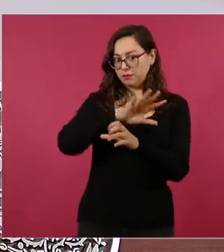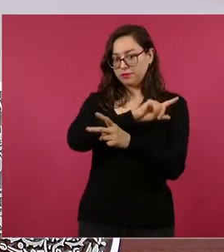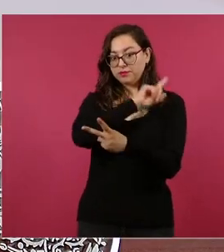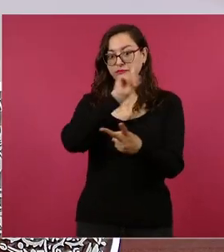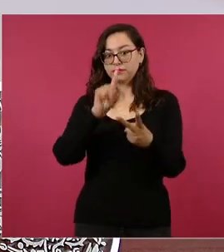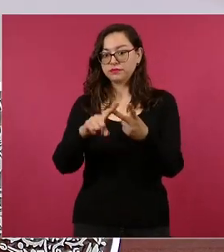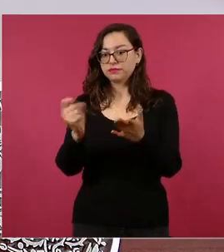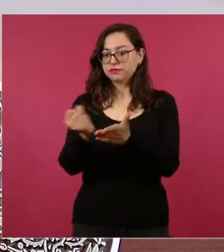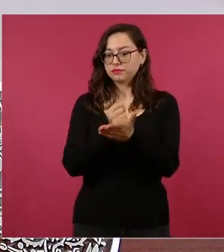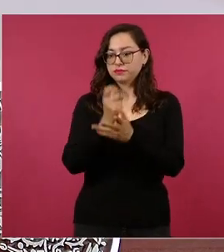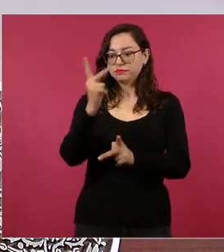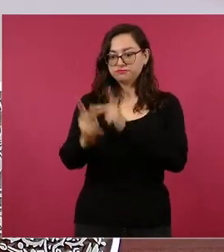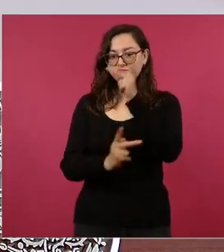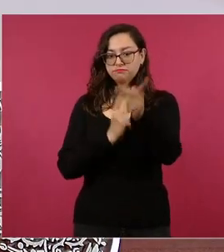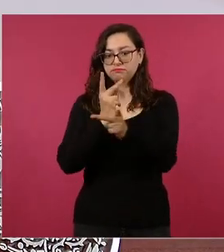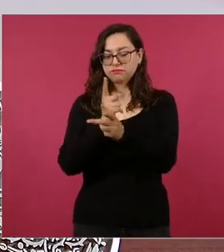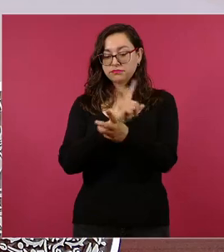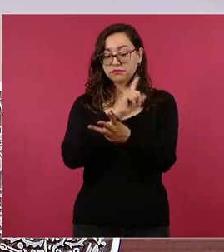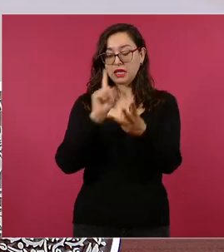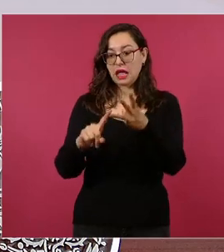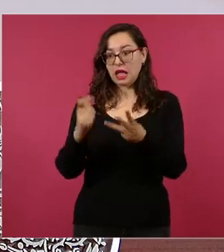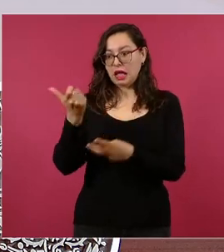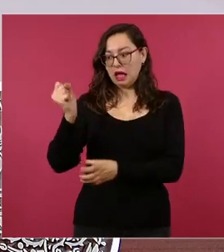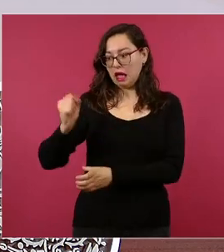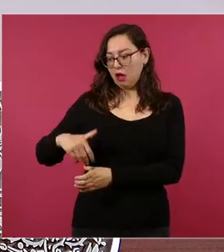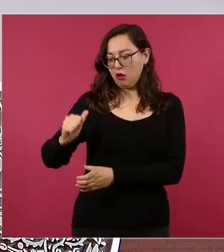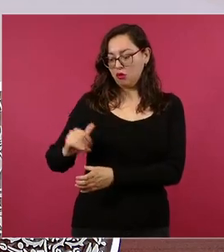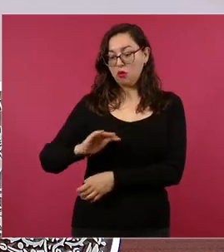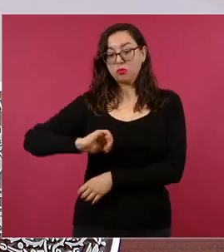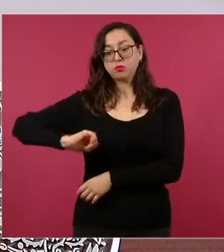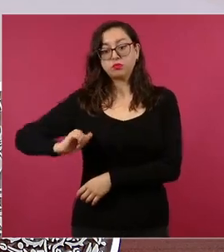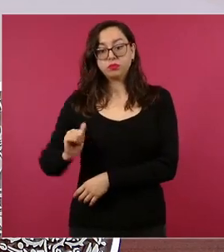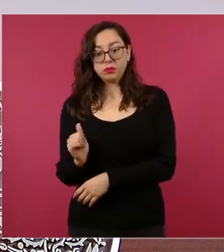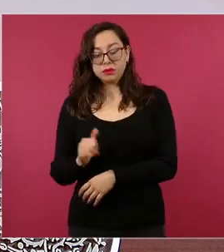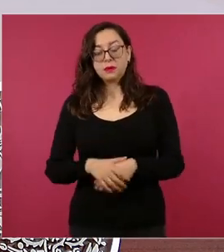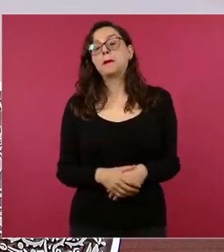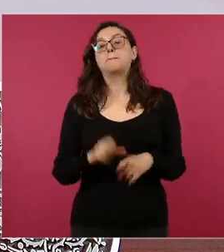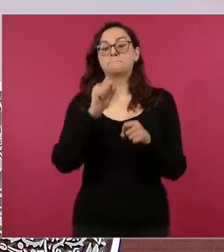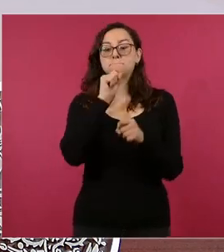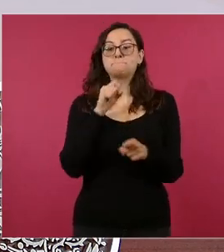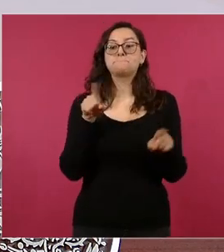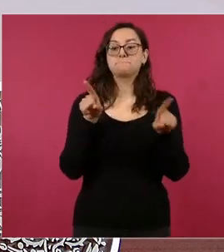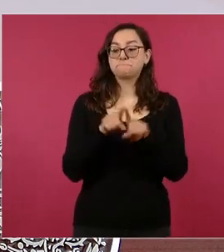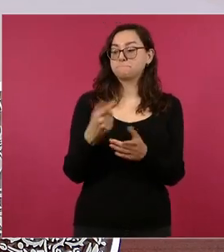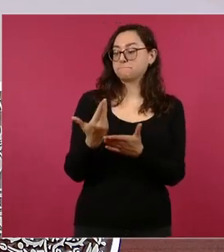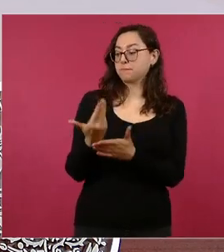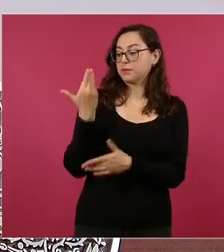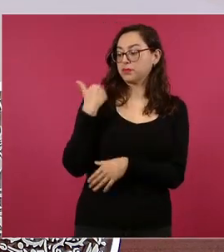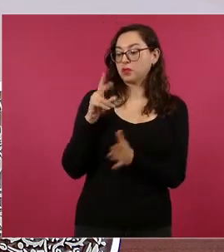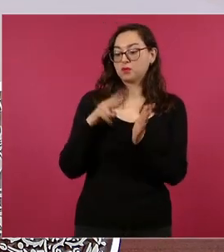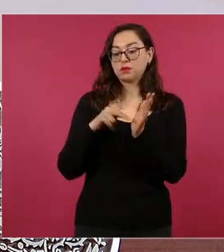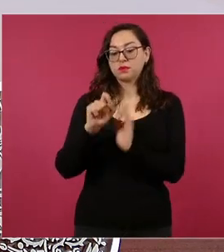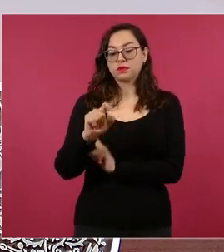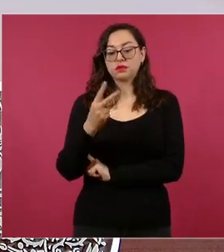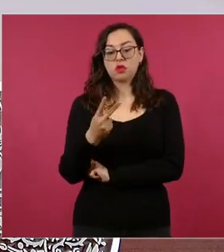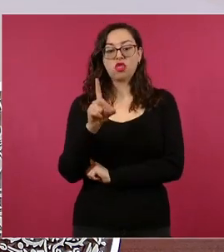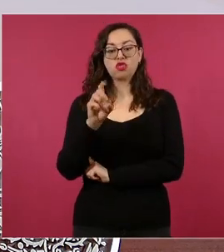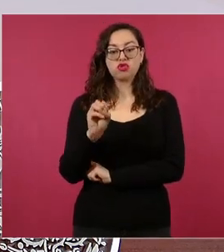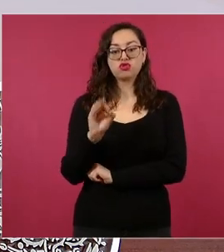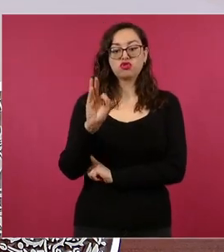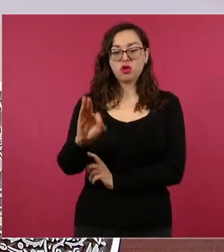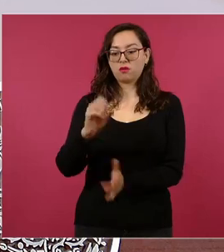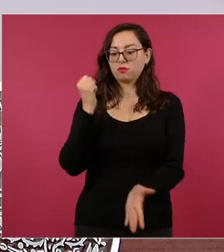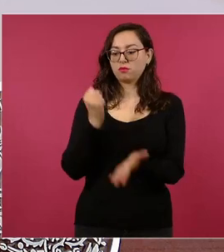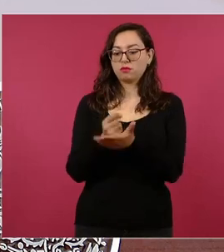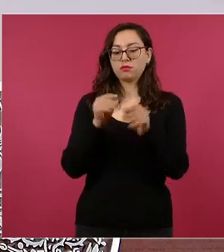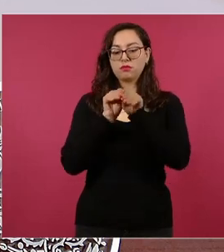del 2022, por decreto presidencial y publicado en el Diario Oficial de la Federación, Telecom se transformó